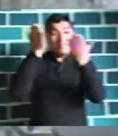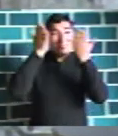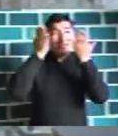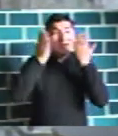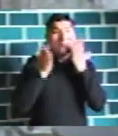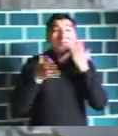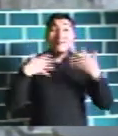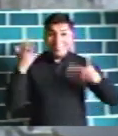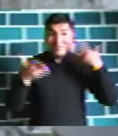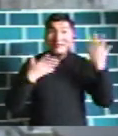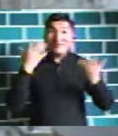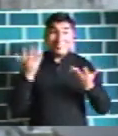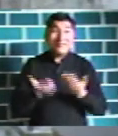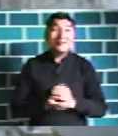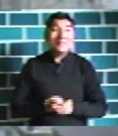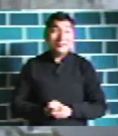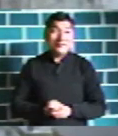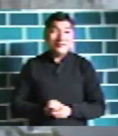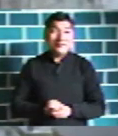nos da alegría